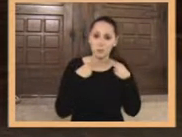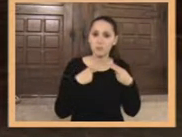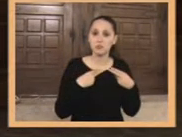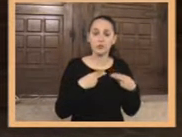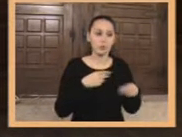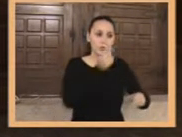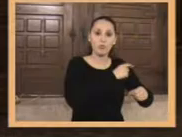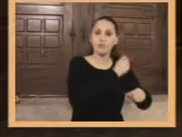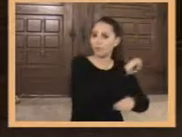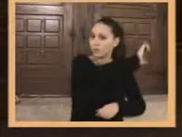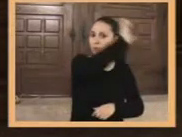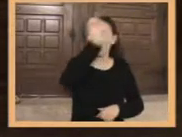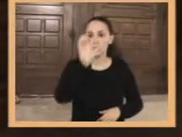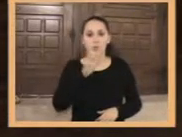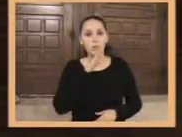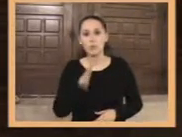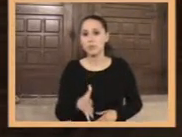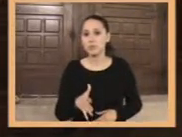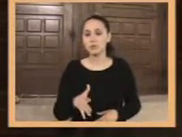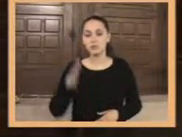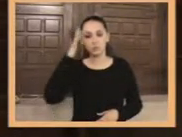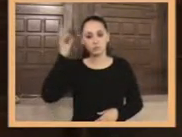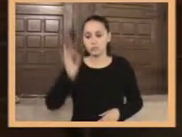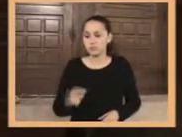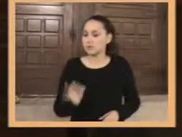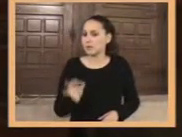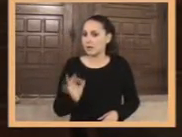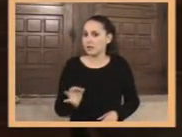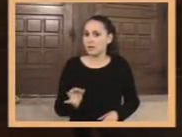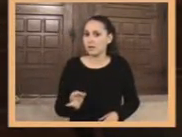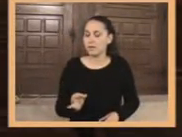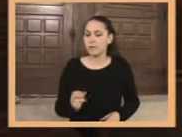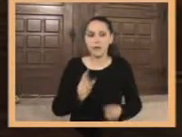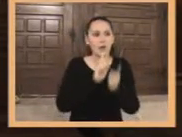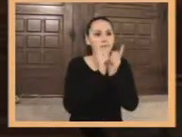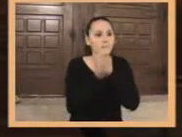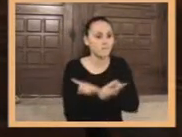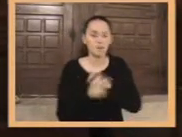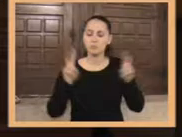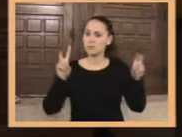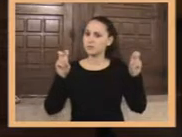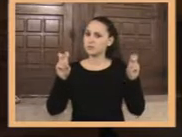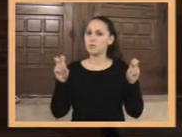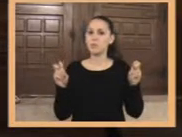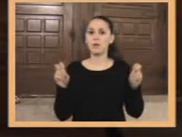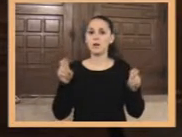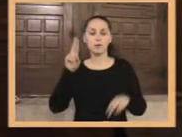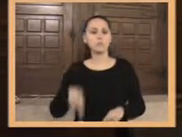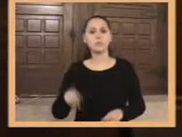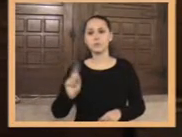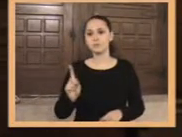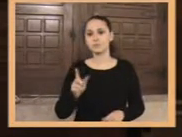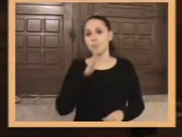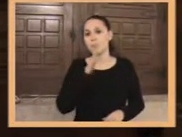europeos y otras cuestiones. Por lo tanto, de verdad que no le den la vuelta a los asuntos, porque al final yo creo